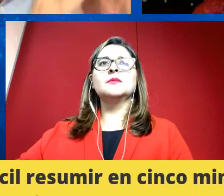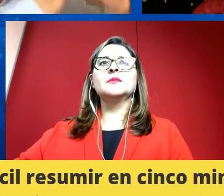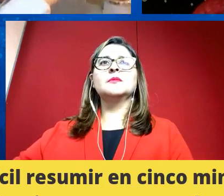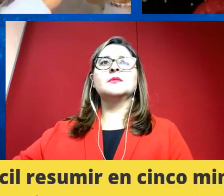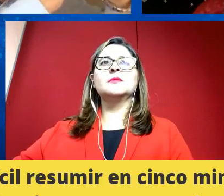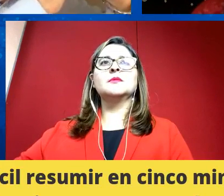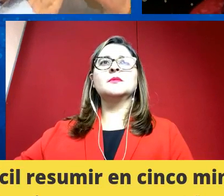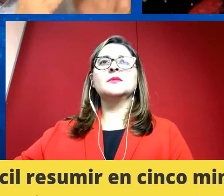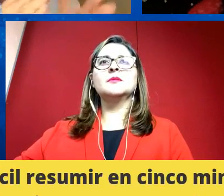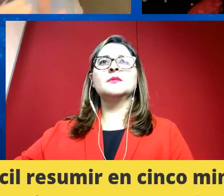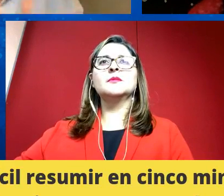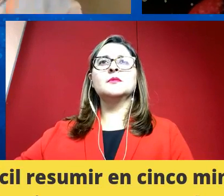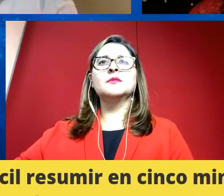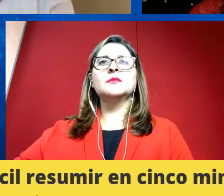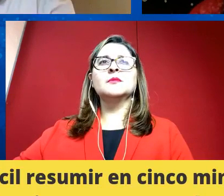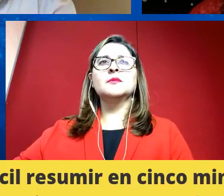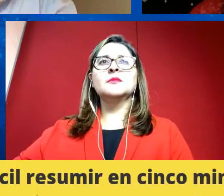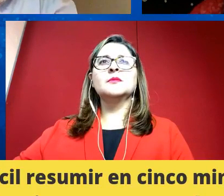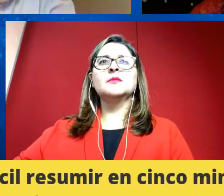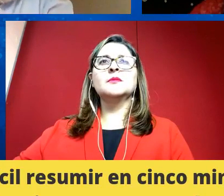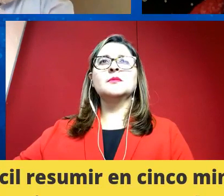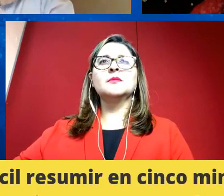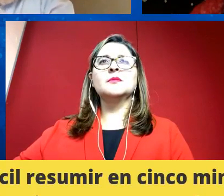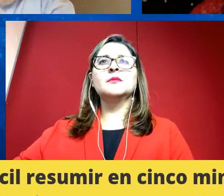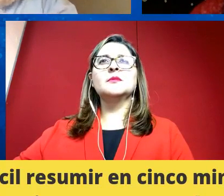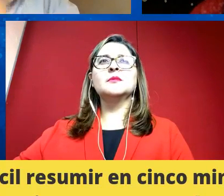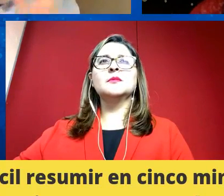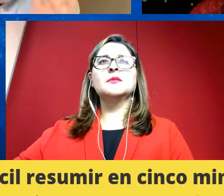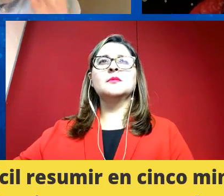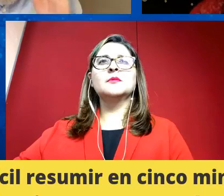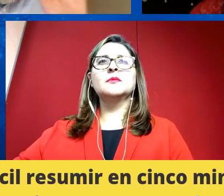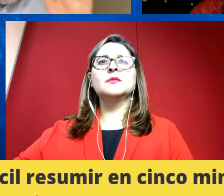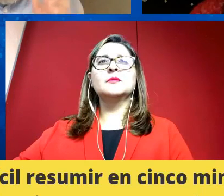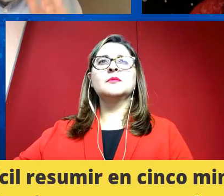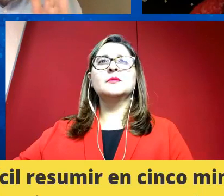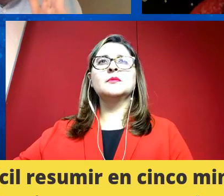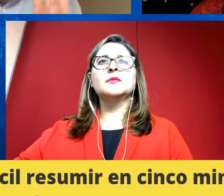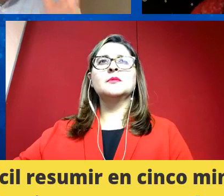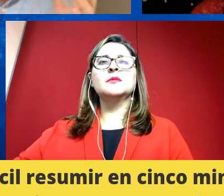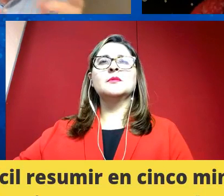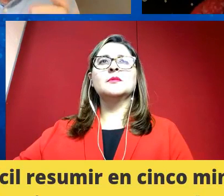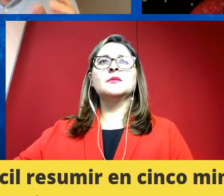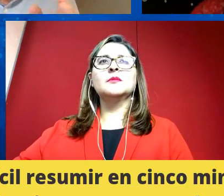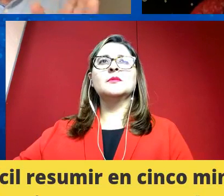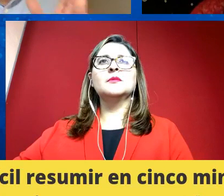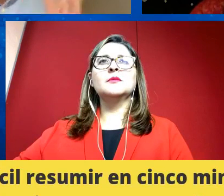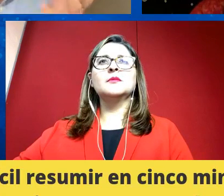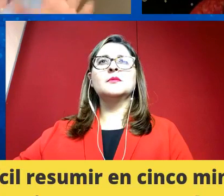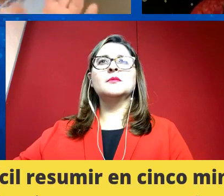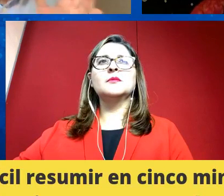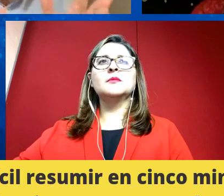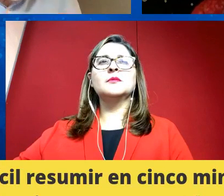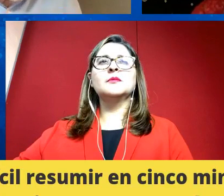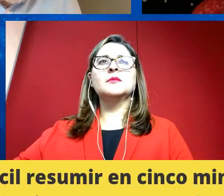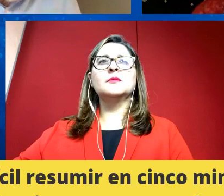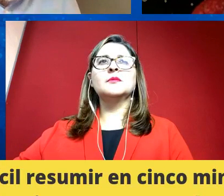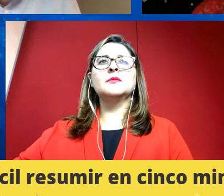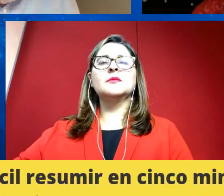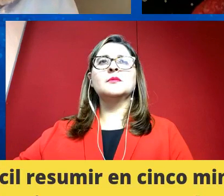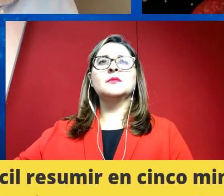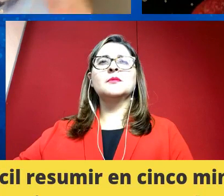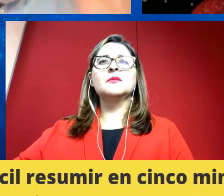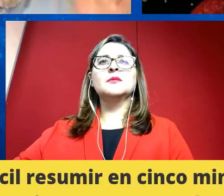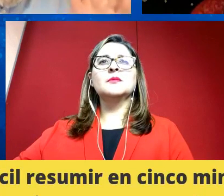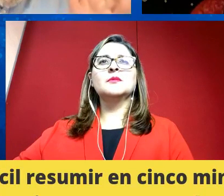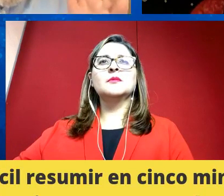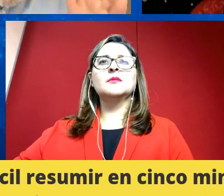la temperatura es muy alta. Si uno se aleja mucho, la temperatura es muy baja. Y hay un rango en que la temperatura está esencialmente